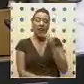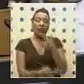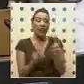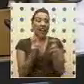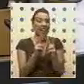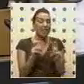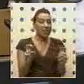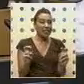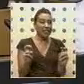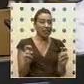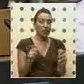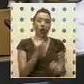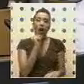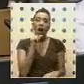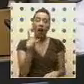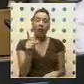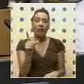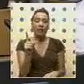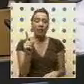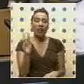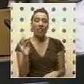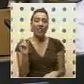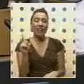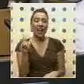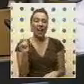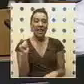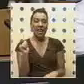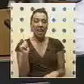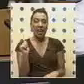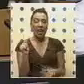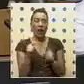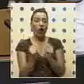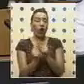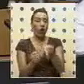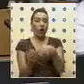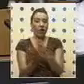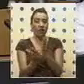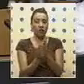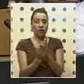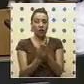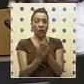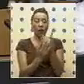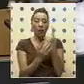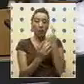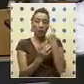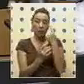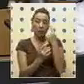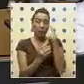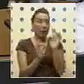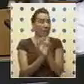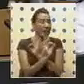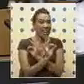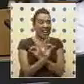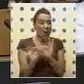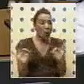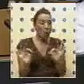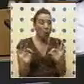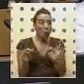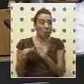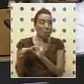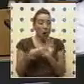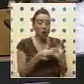a investigaciones o acusaciones de fiscalía junto con sus estudiantes. Pero por ningún motivo, bajo ninguna